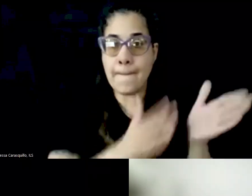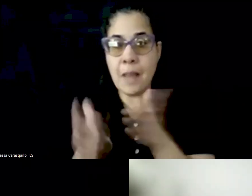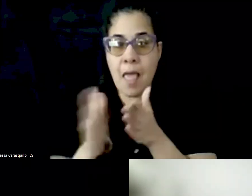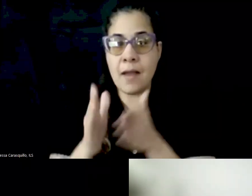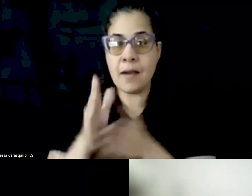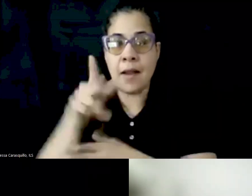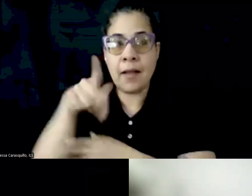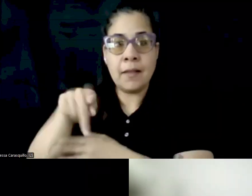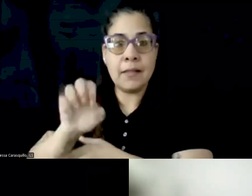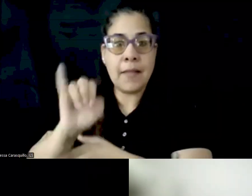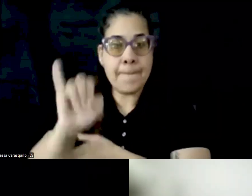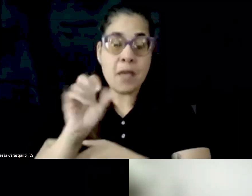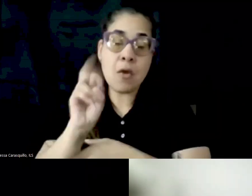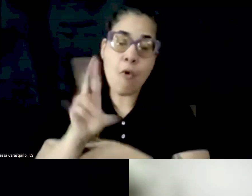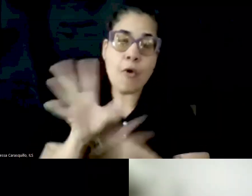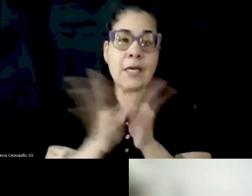deben ser